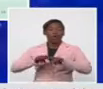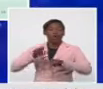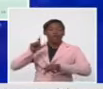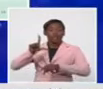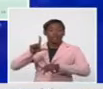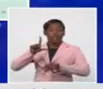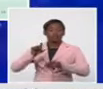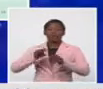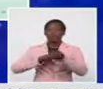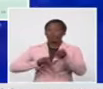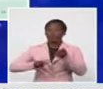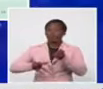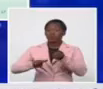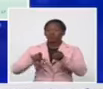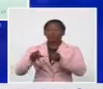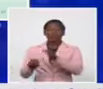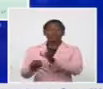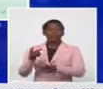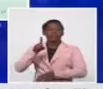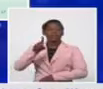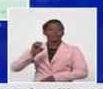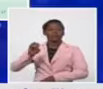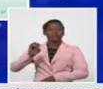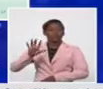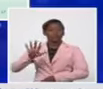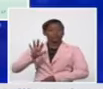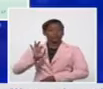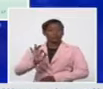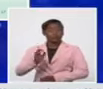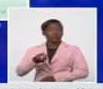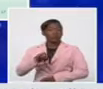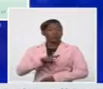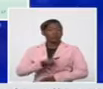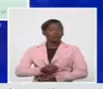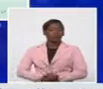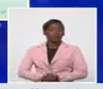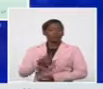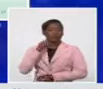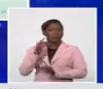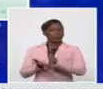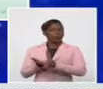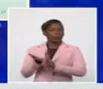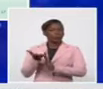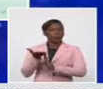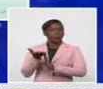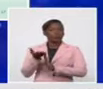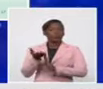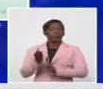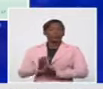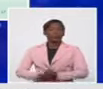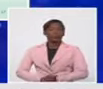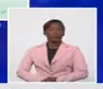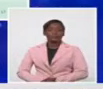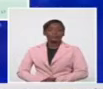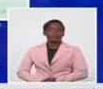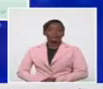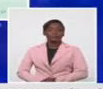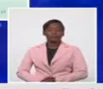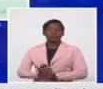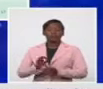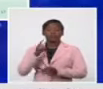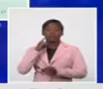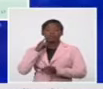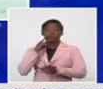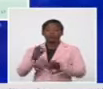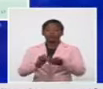100 casos autóctonos ayer, 49 más que la jornada anterior. Realmente el evento